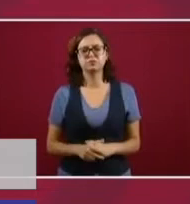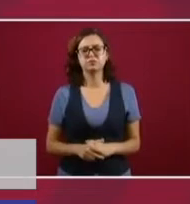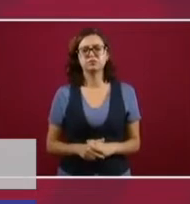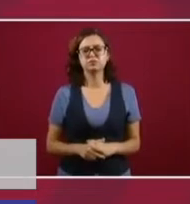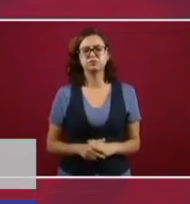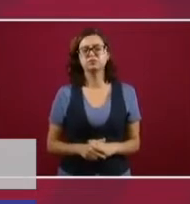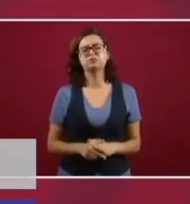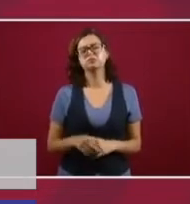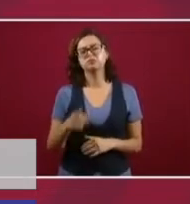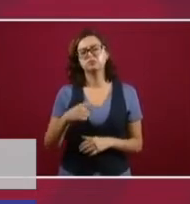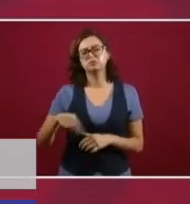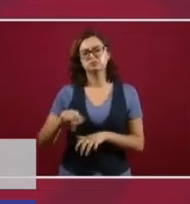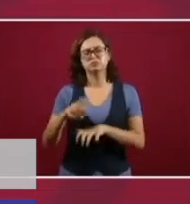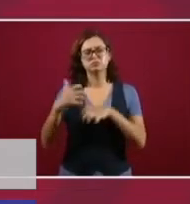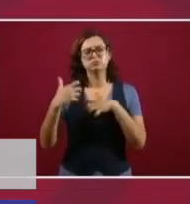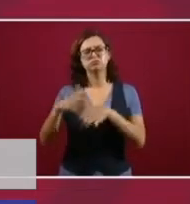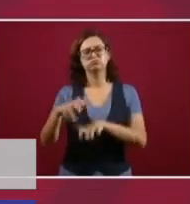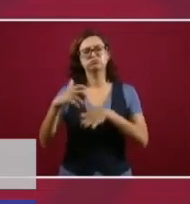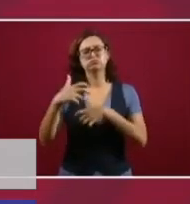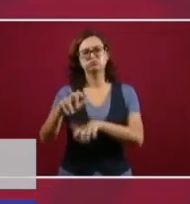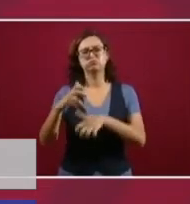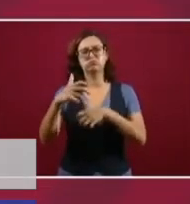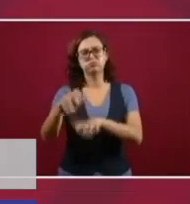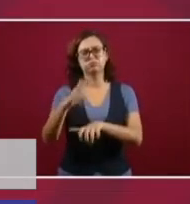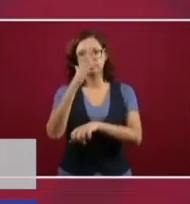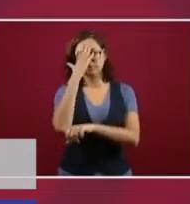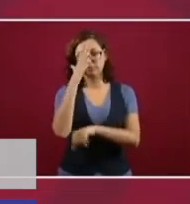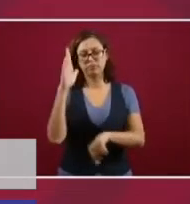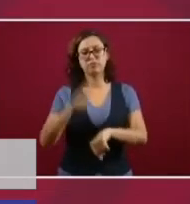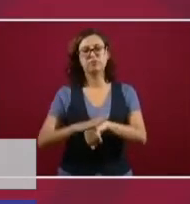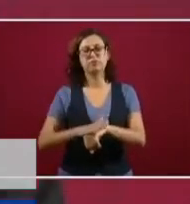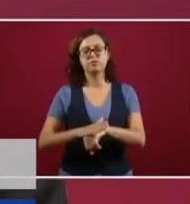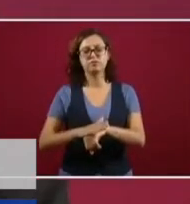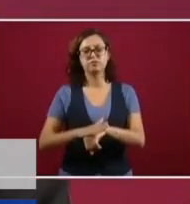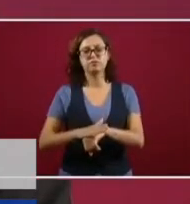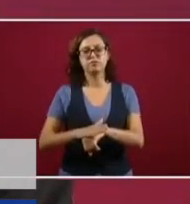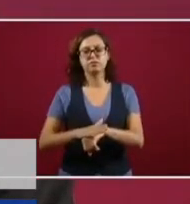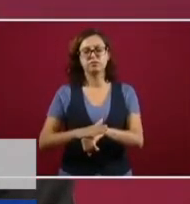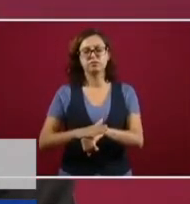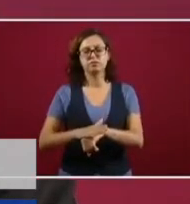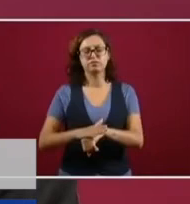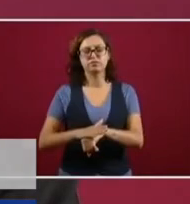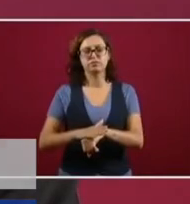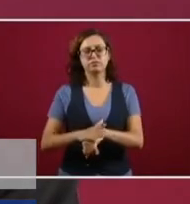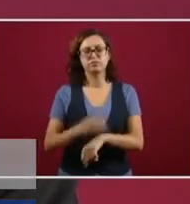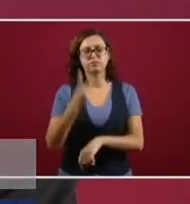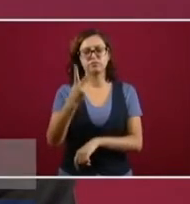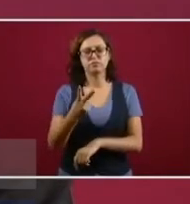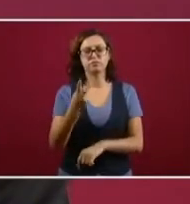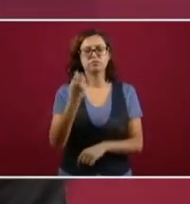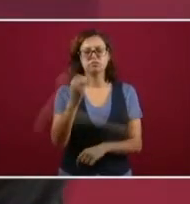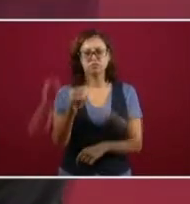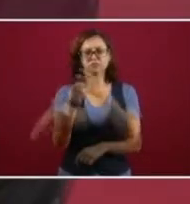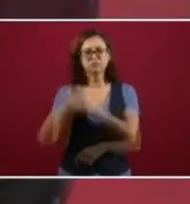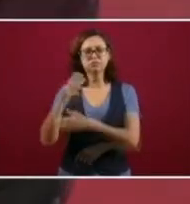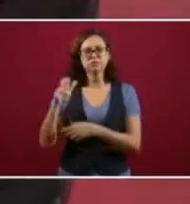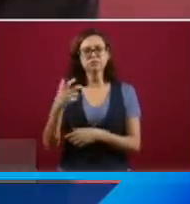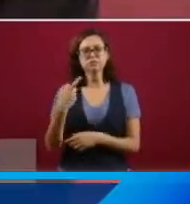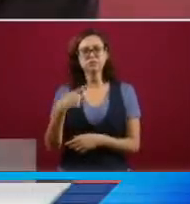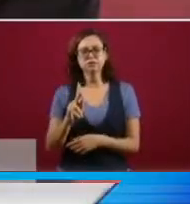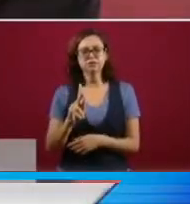con el México autoritario, y Díaz Ordaz asume que él fue el único responsable de estos lamentables acontecimientos.